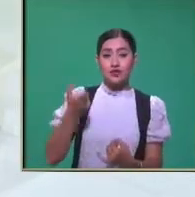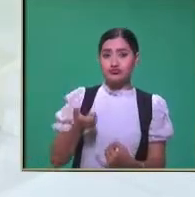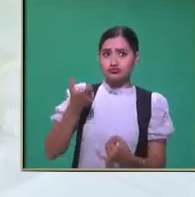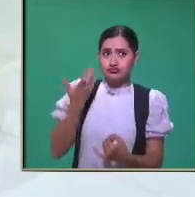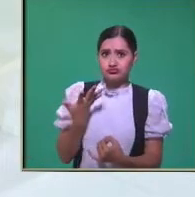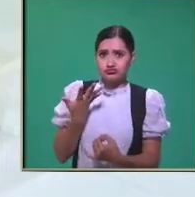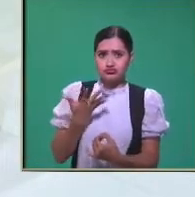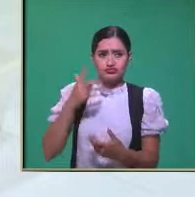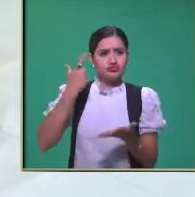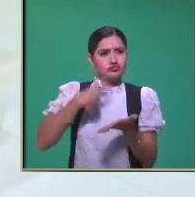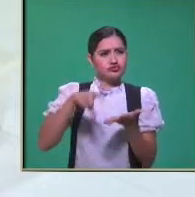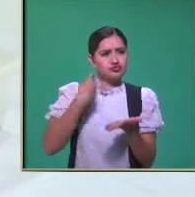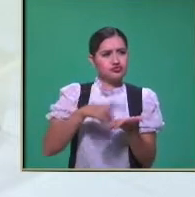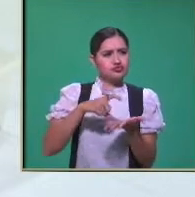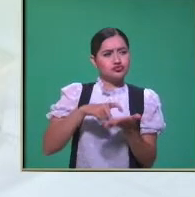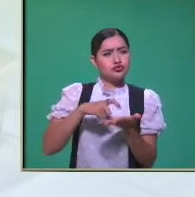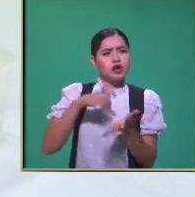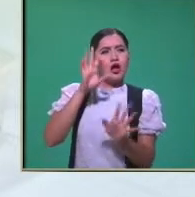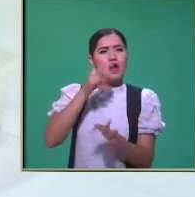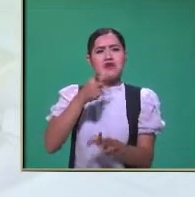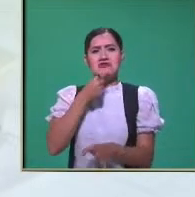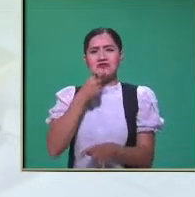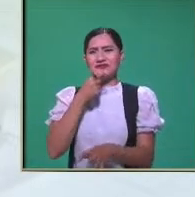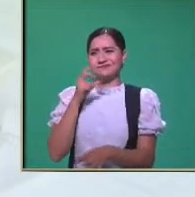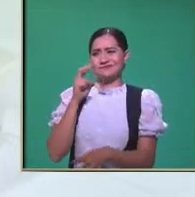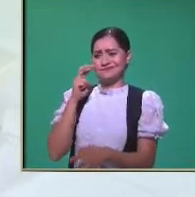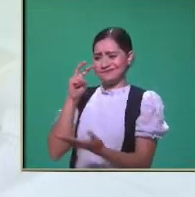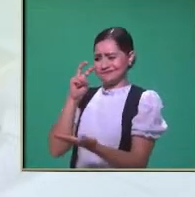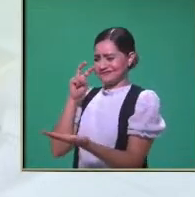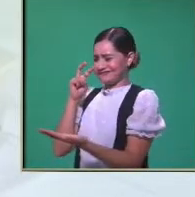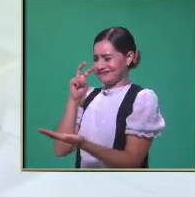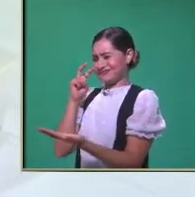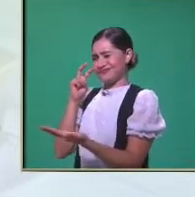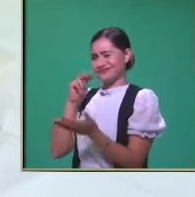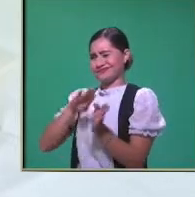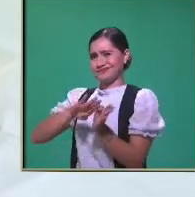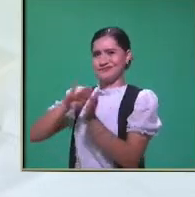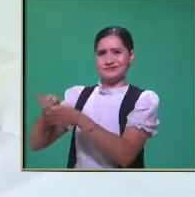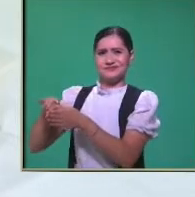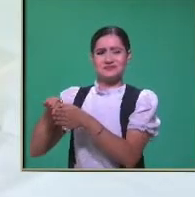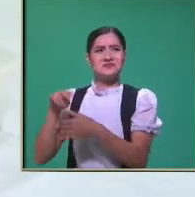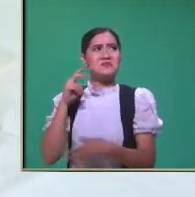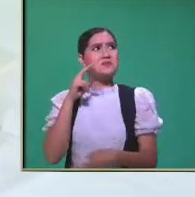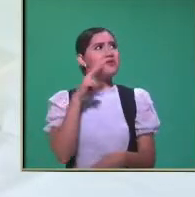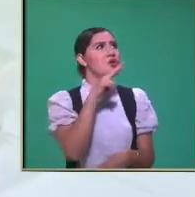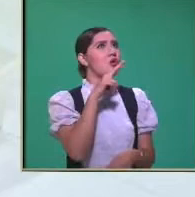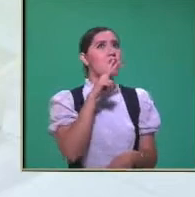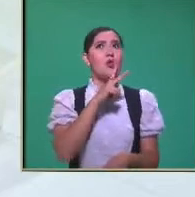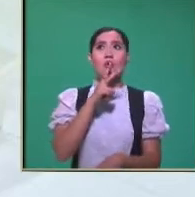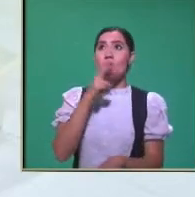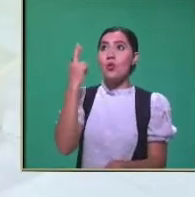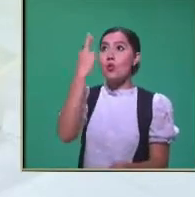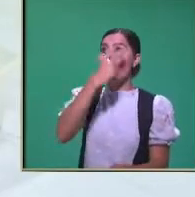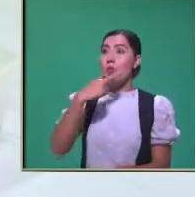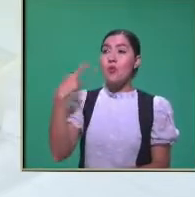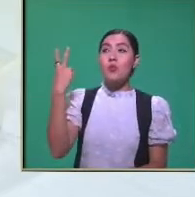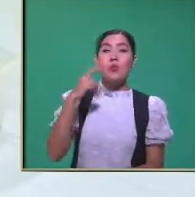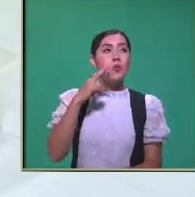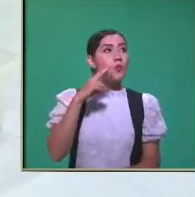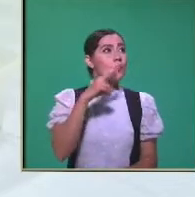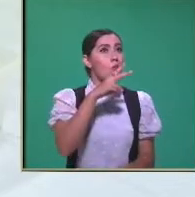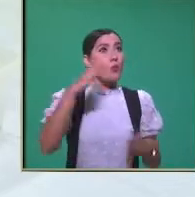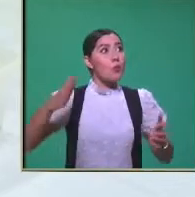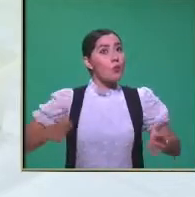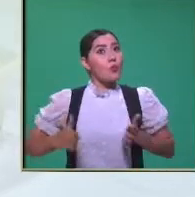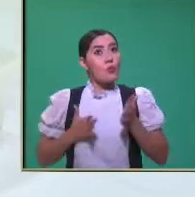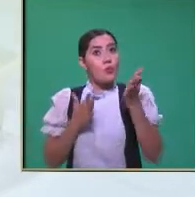con nuestros niños? Que entonces ellos van a explorar y van directo a jugar con los elementos naturales. Luego ahí dejan el carrito, todo, la bici ahí, sí, ¿verdad? Y